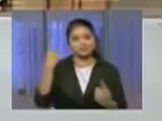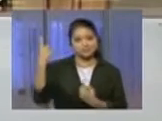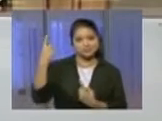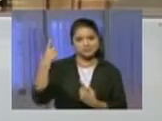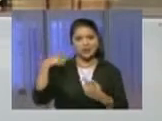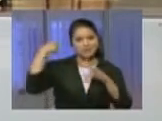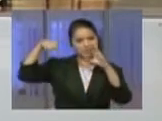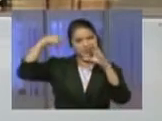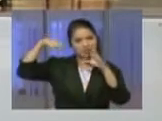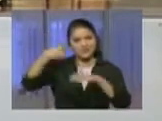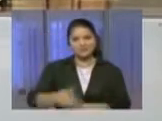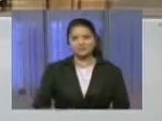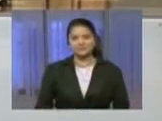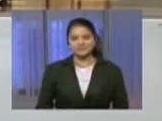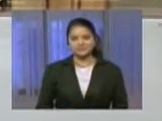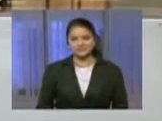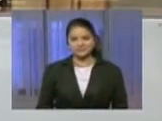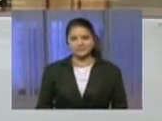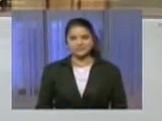video por